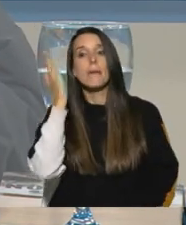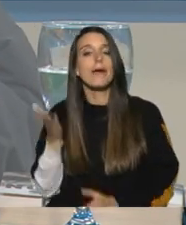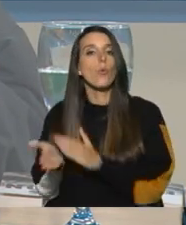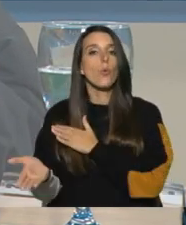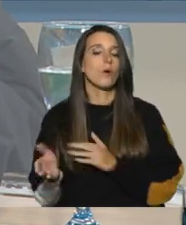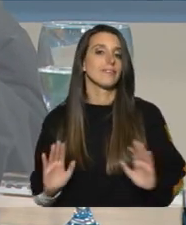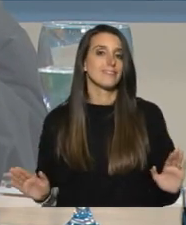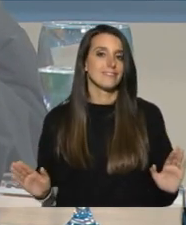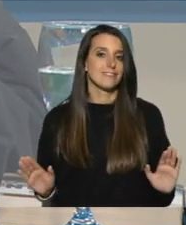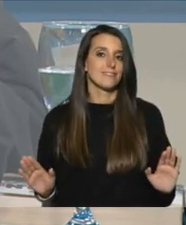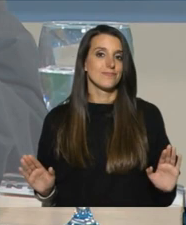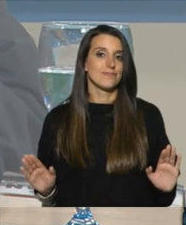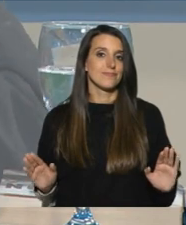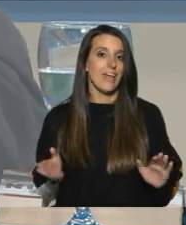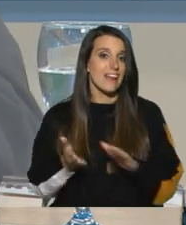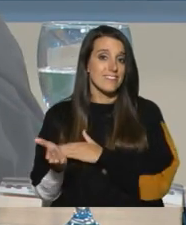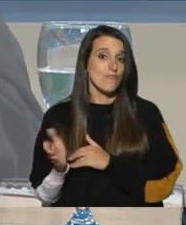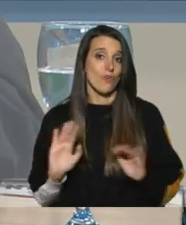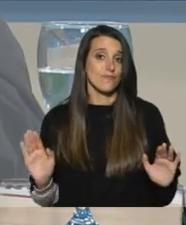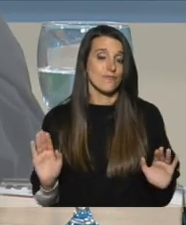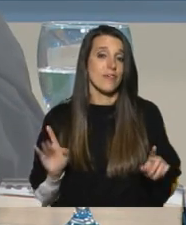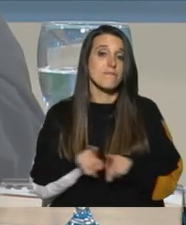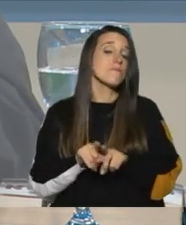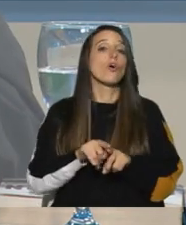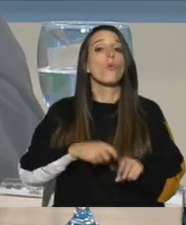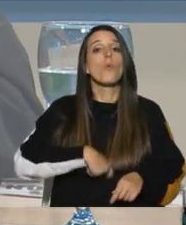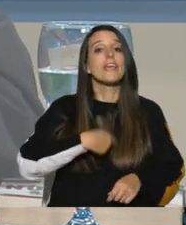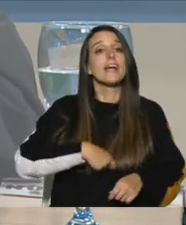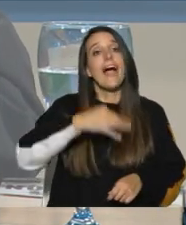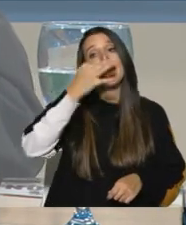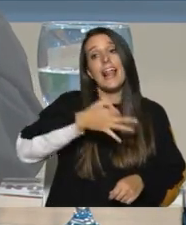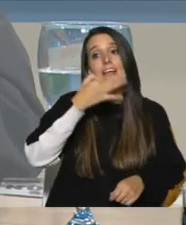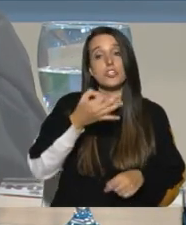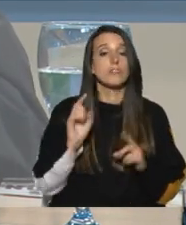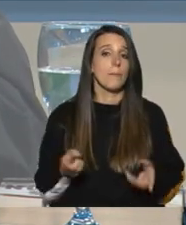eso archivado como las declaraciones de Mujica con Culturica.